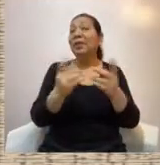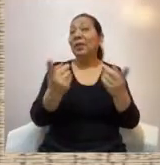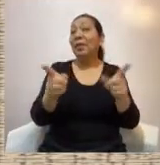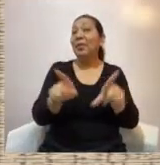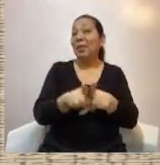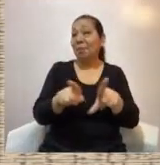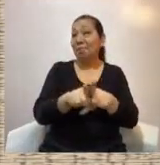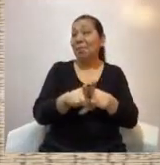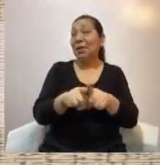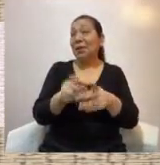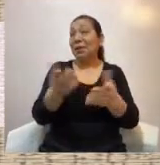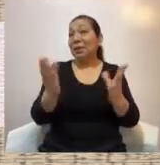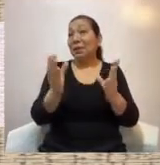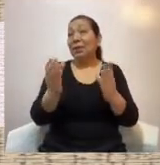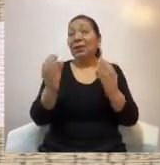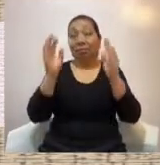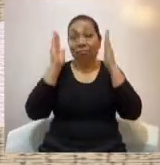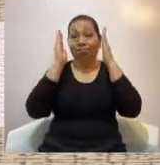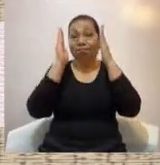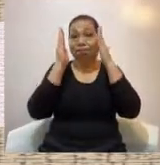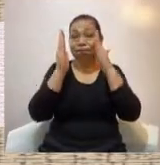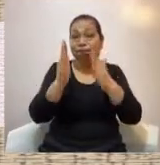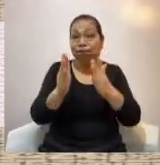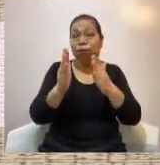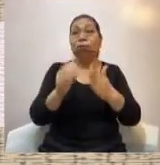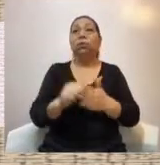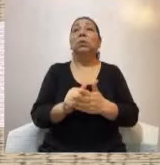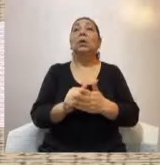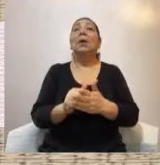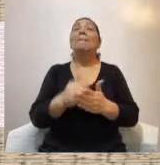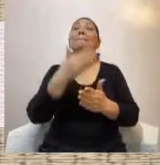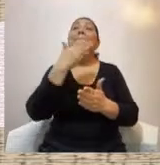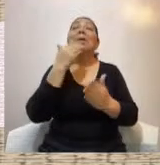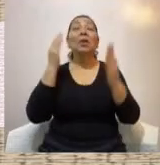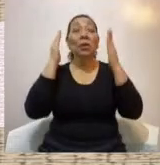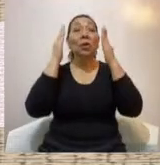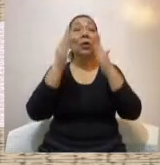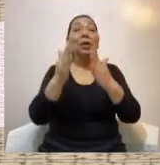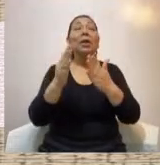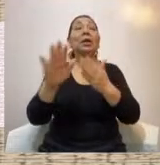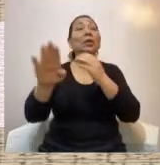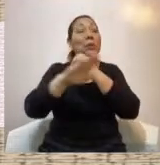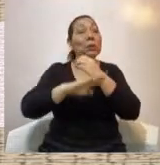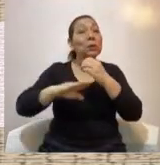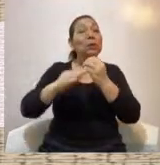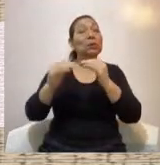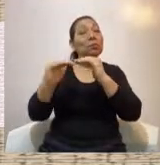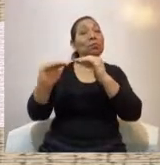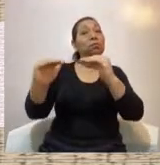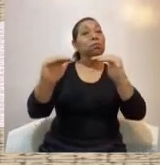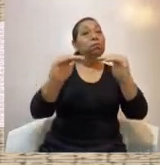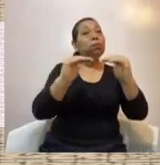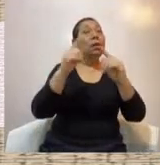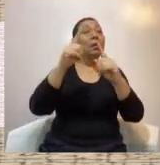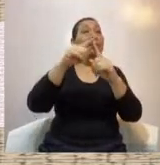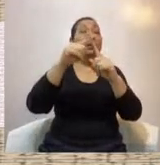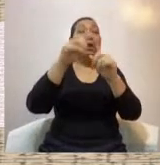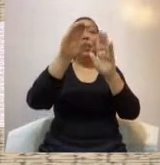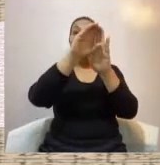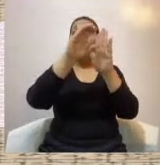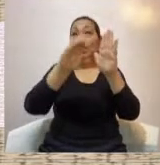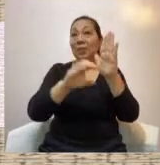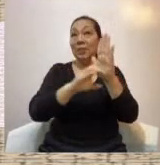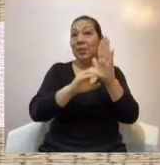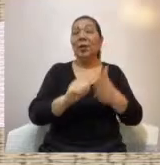¿no? Eso también es parte de concretizar o mejor dicho, concretar y consolidar una línea de actuación del